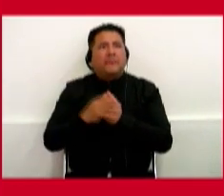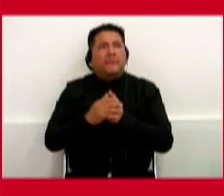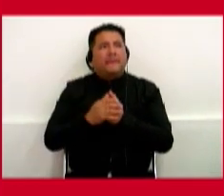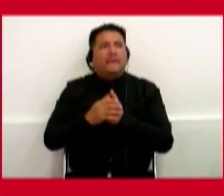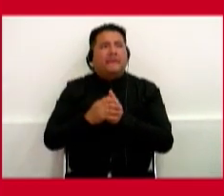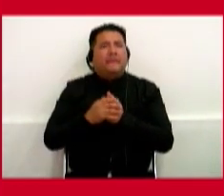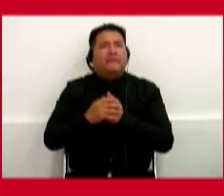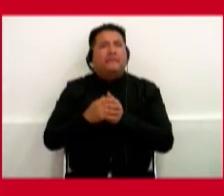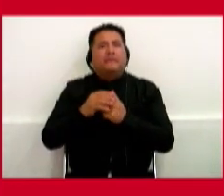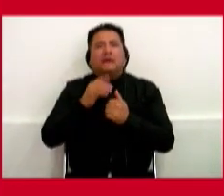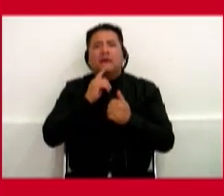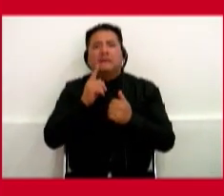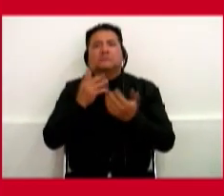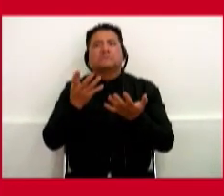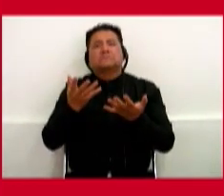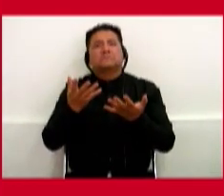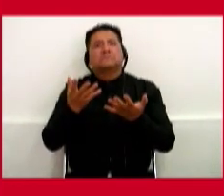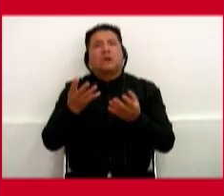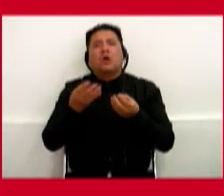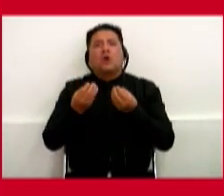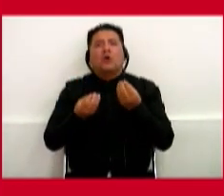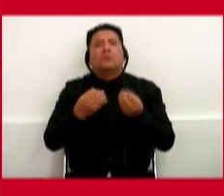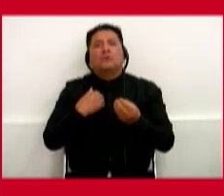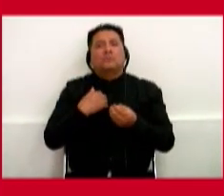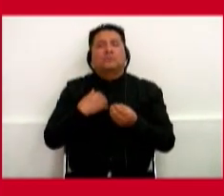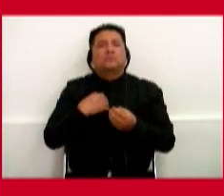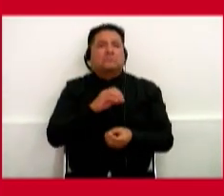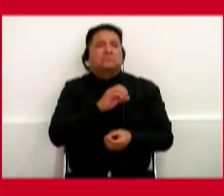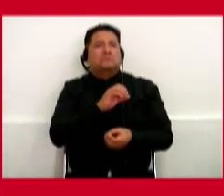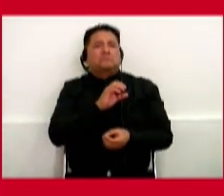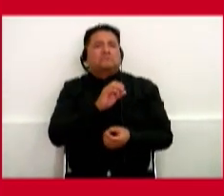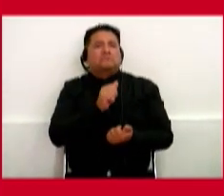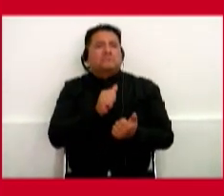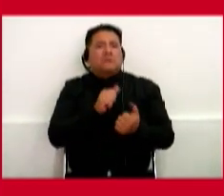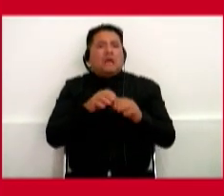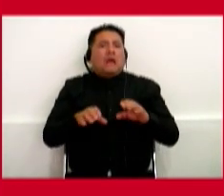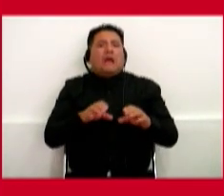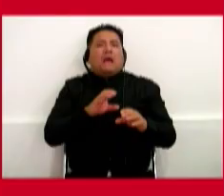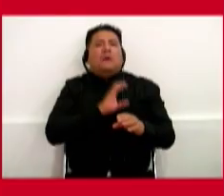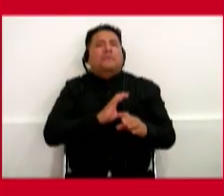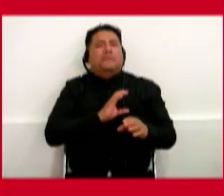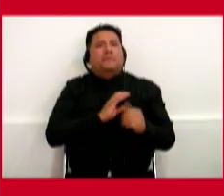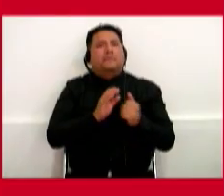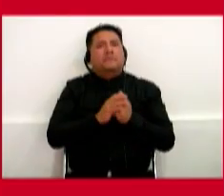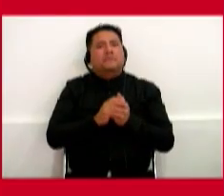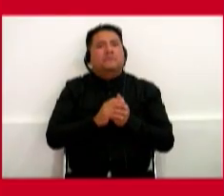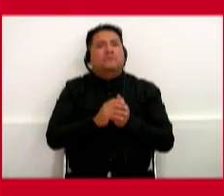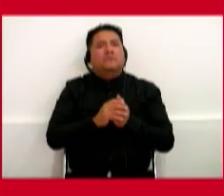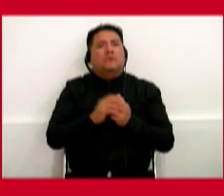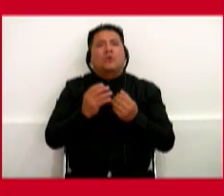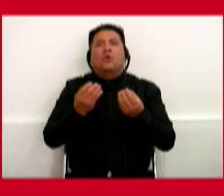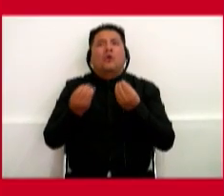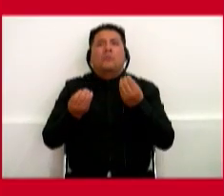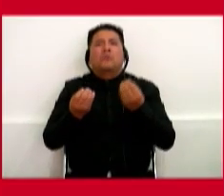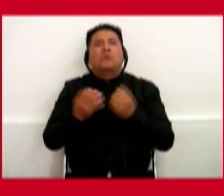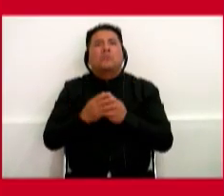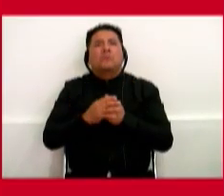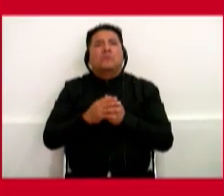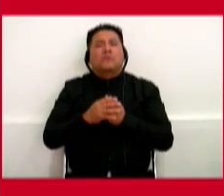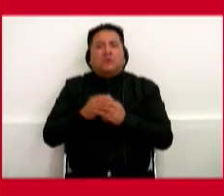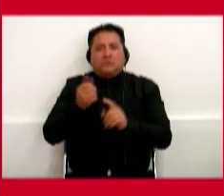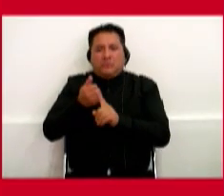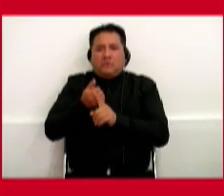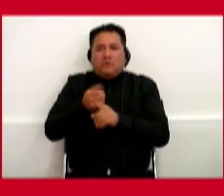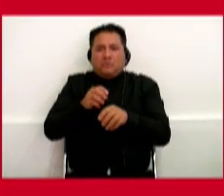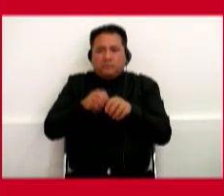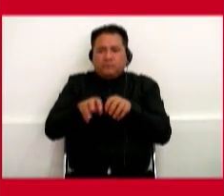es establecer cómo se comporta mi yacimiento en una típica curva tonelaje-ley. Y ahí podemos ver rápidamente cómo se distribuye